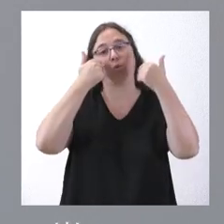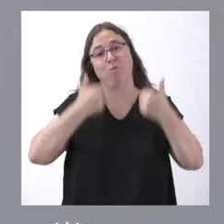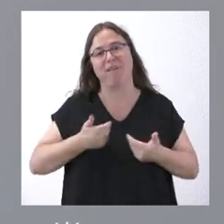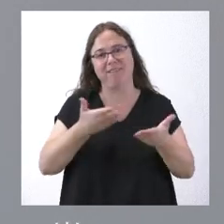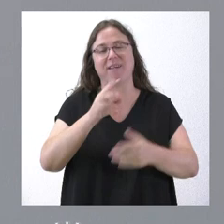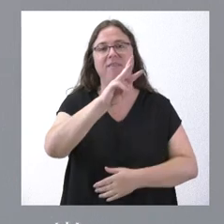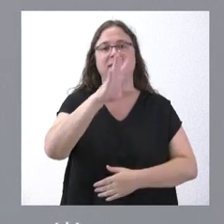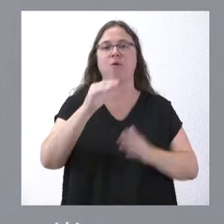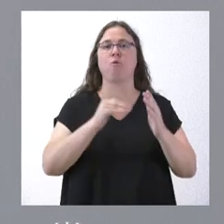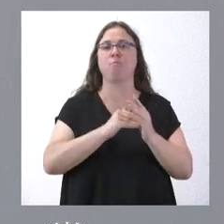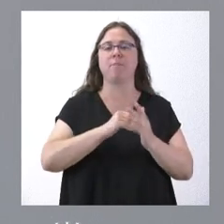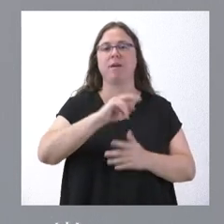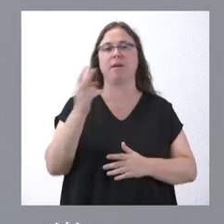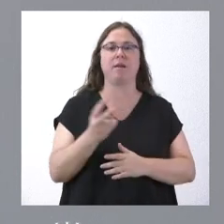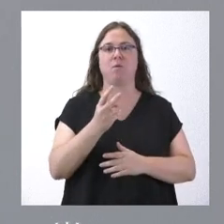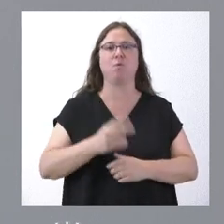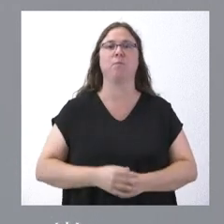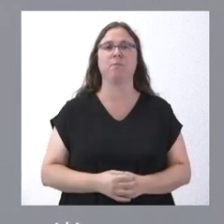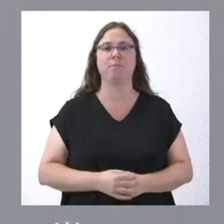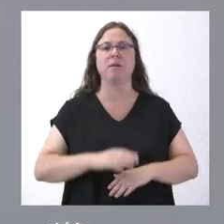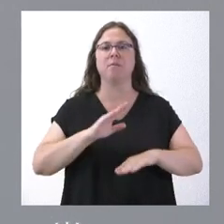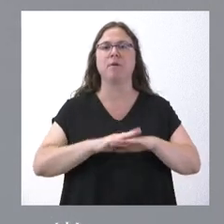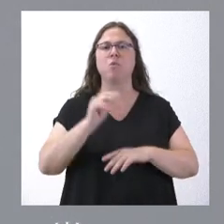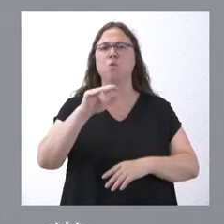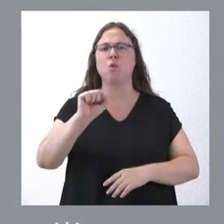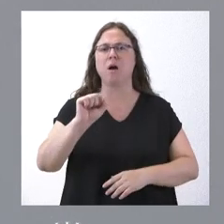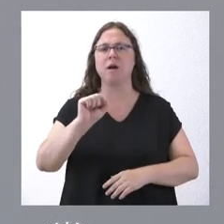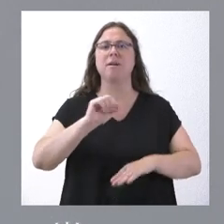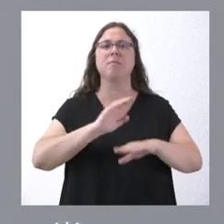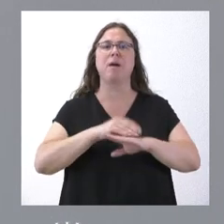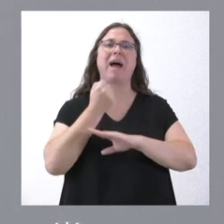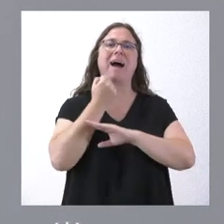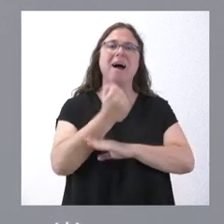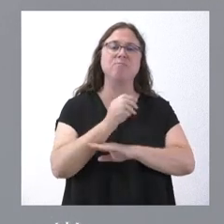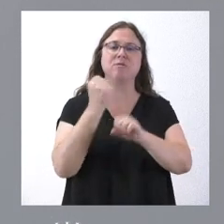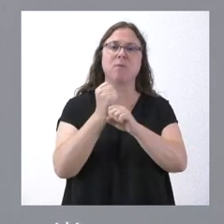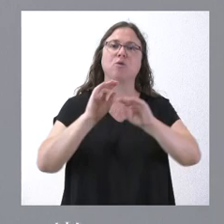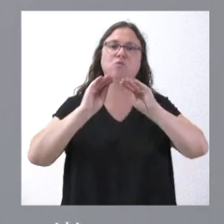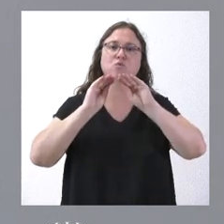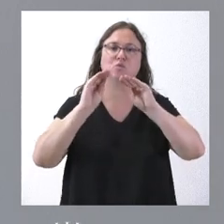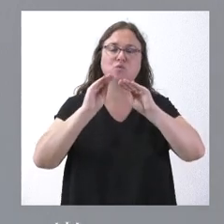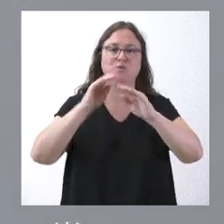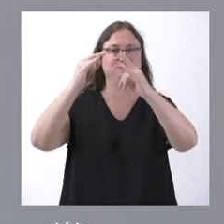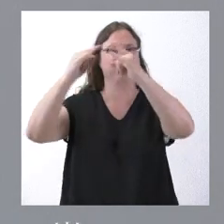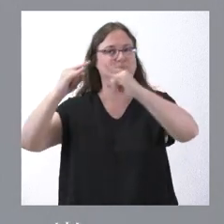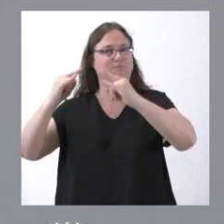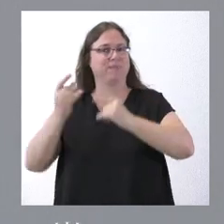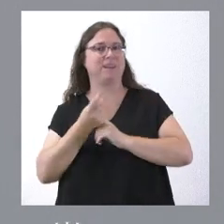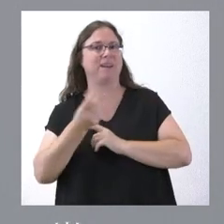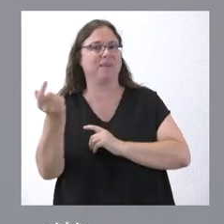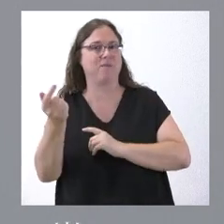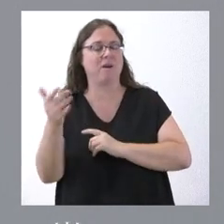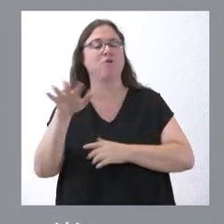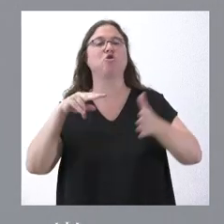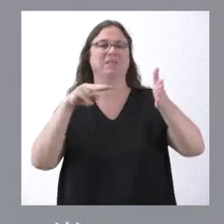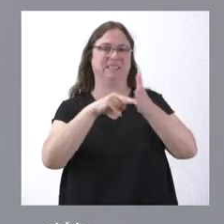euros a UNRWA para apoyar su trabajo en los campos de refugiados de Siria,